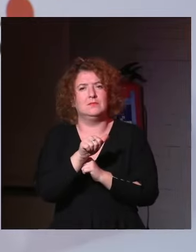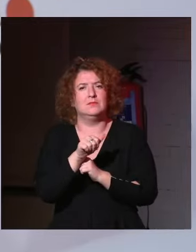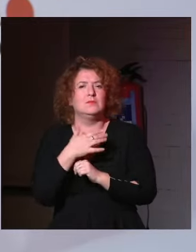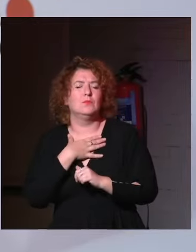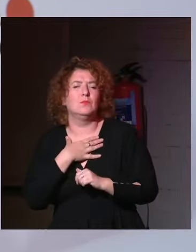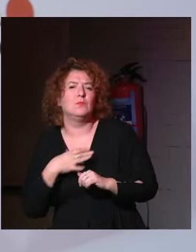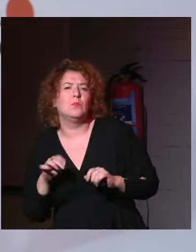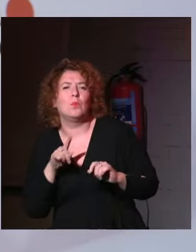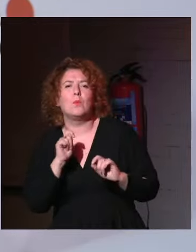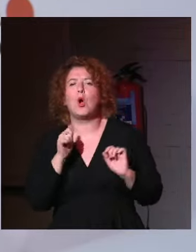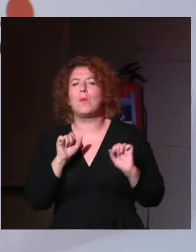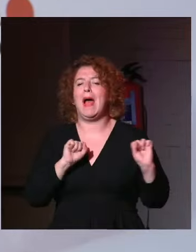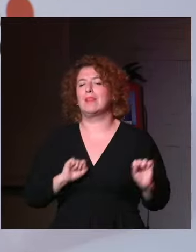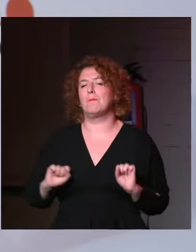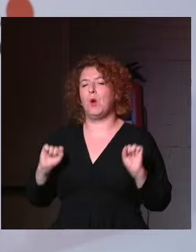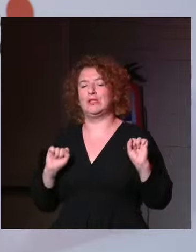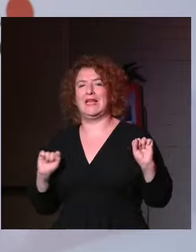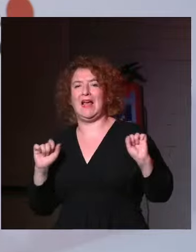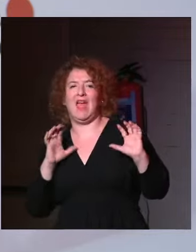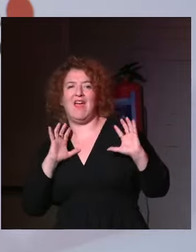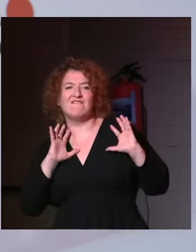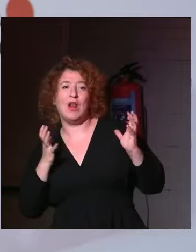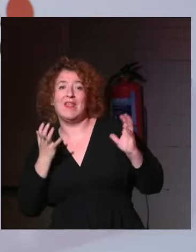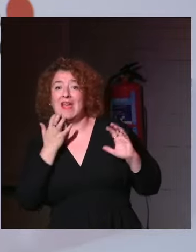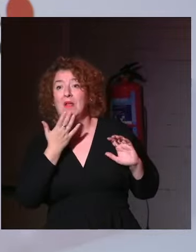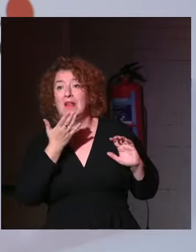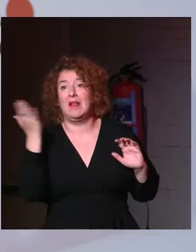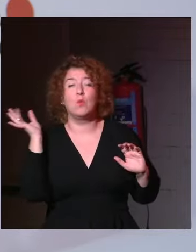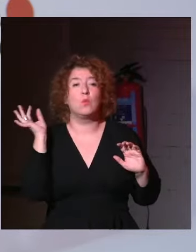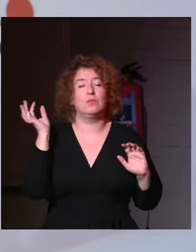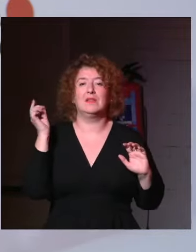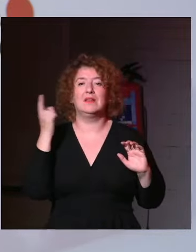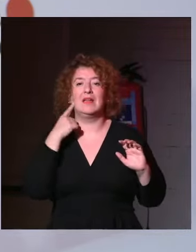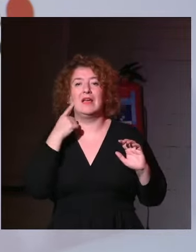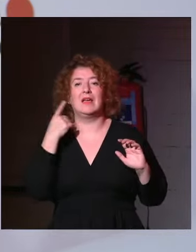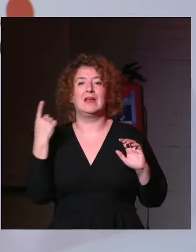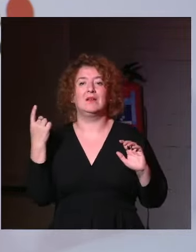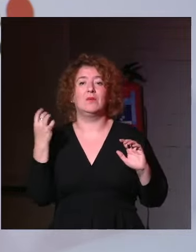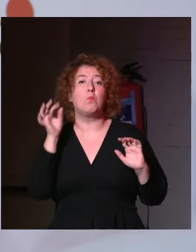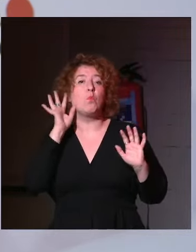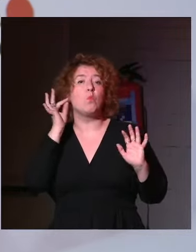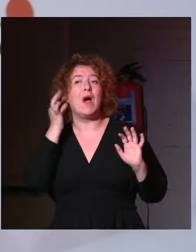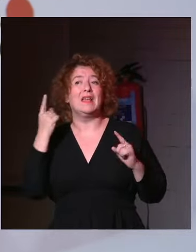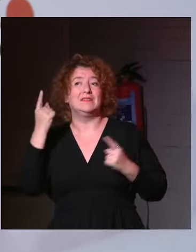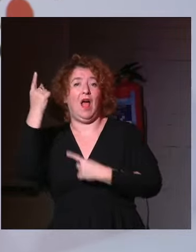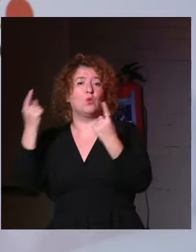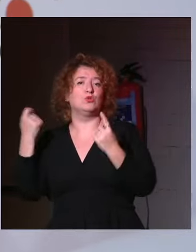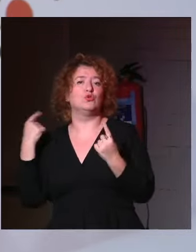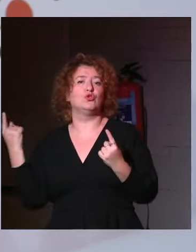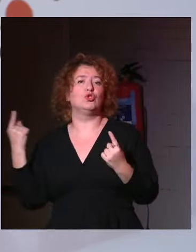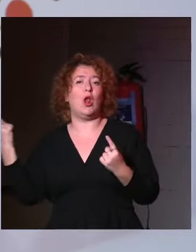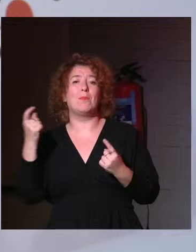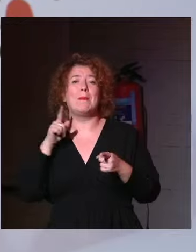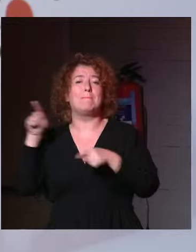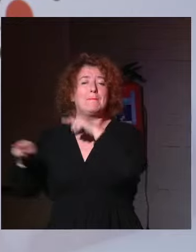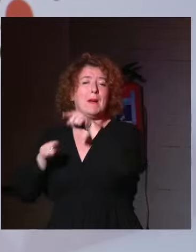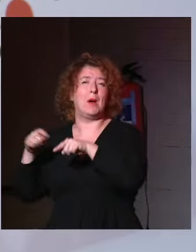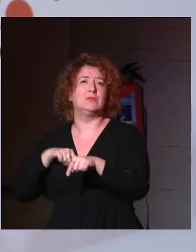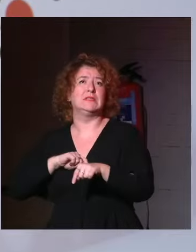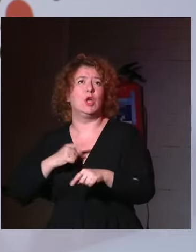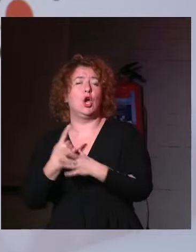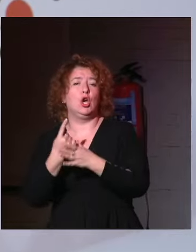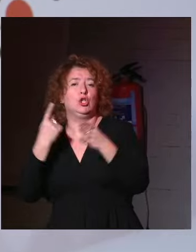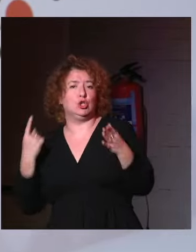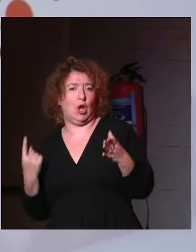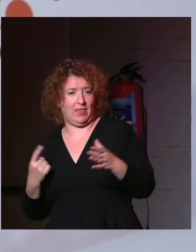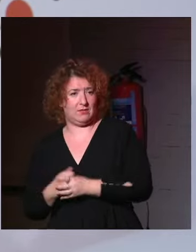proteger más de esas violencias que en general la soledad en la que quedamos muchas mujeres cuando somos atacadas pero sin duda Hay